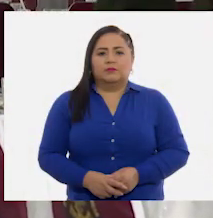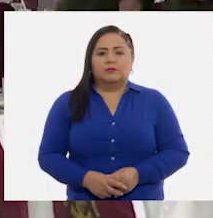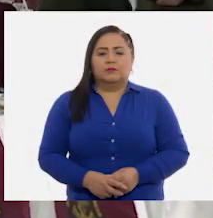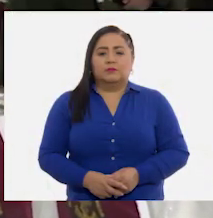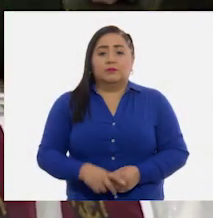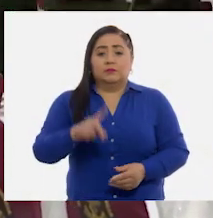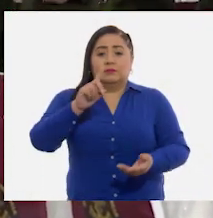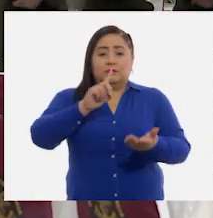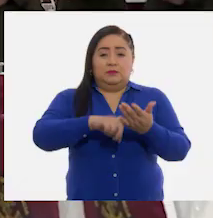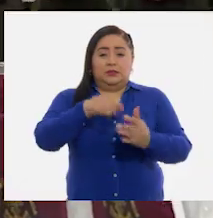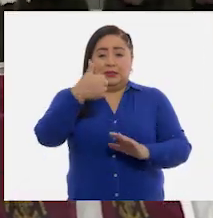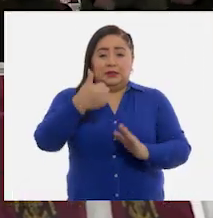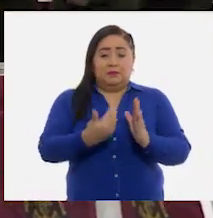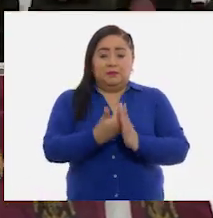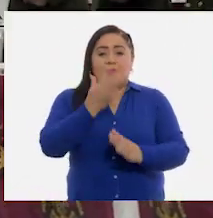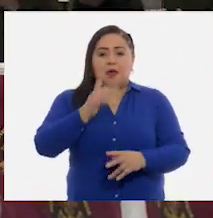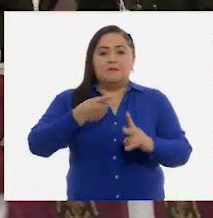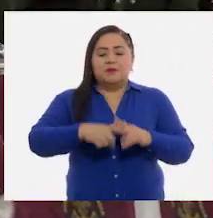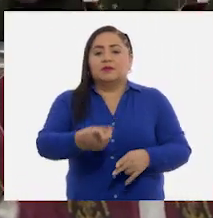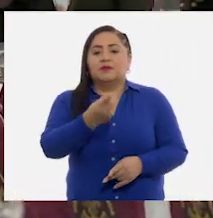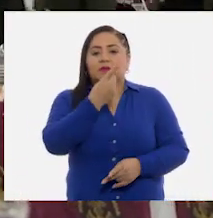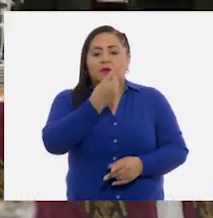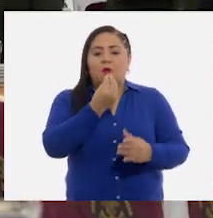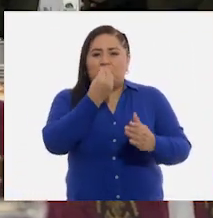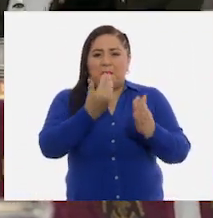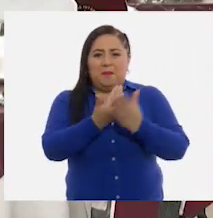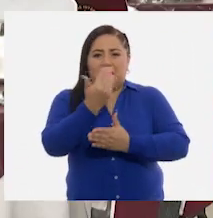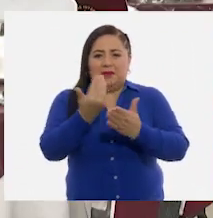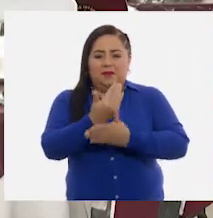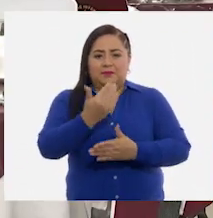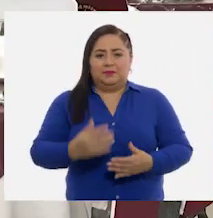A las 6 empieza el desayuno.